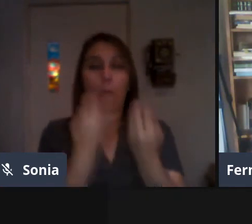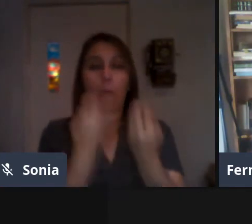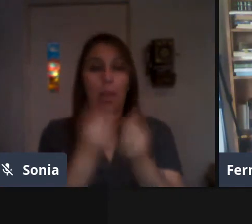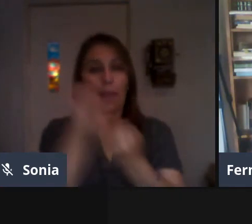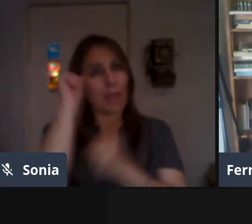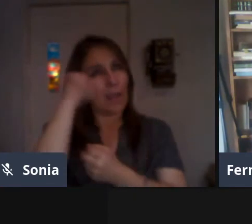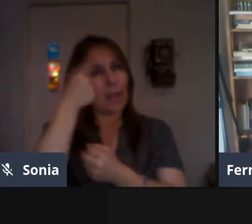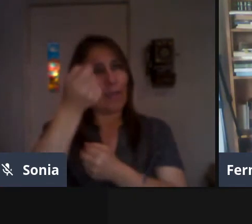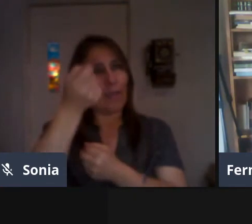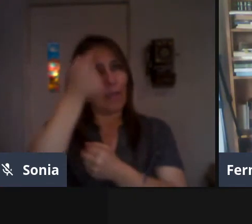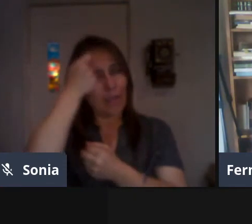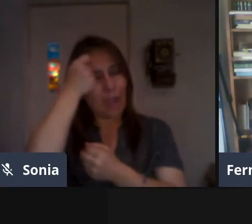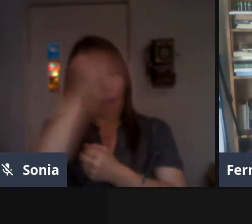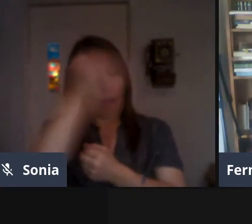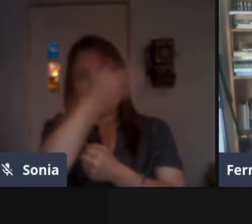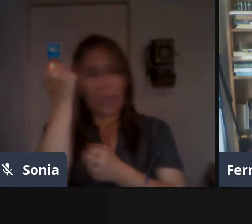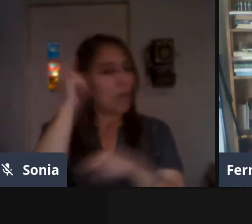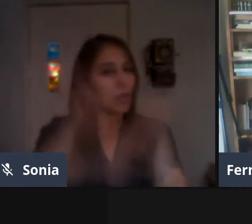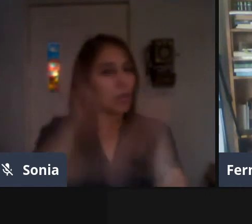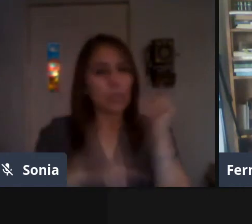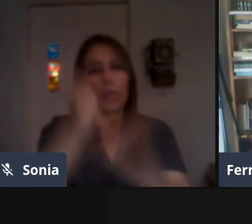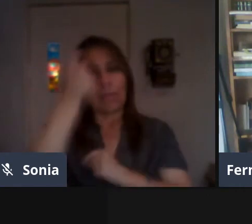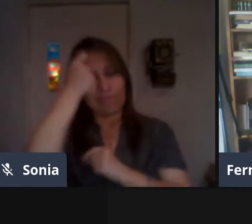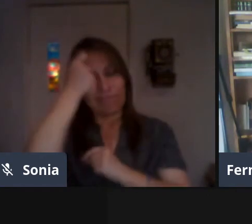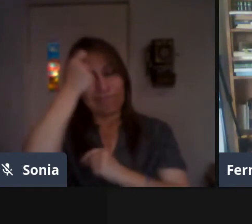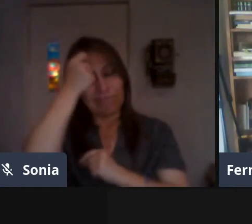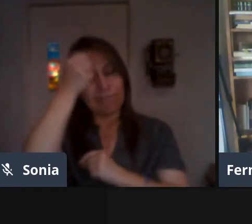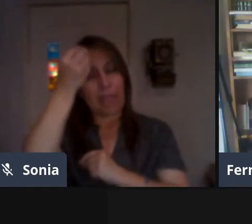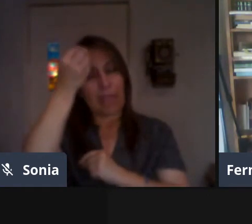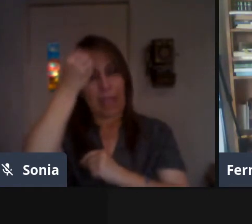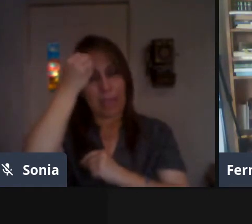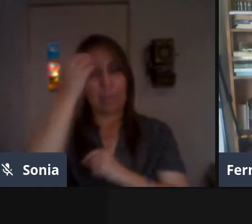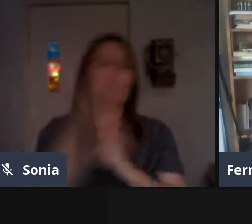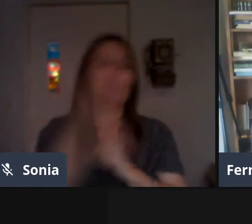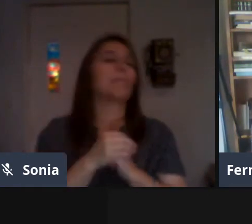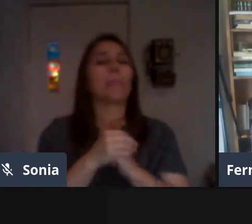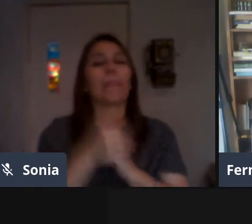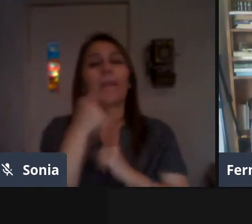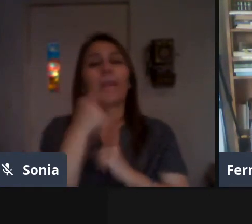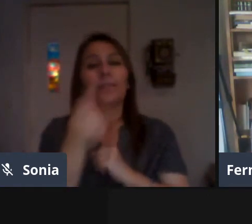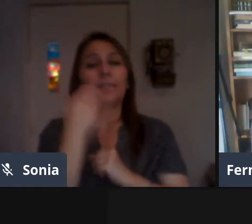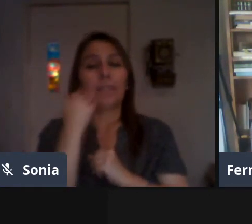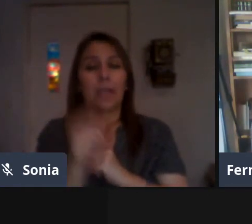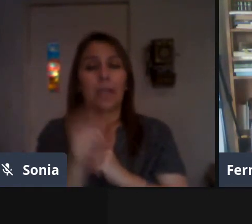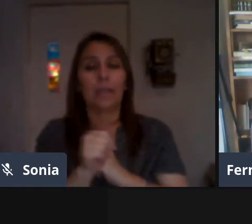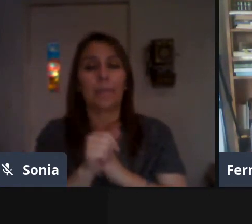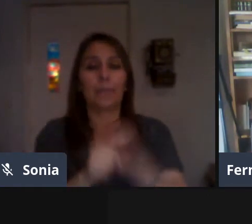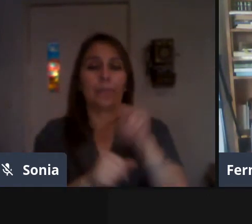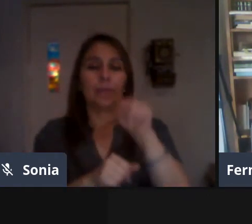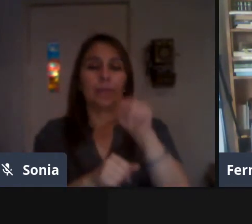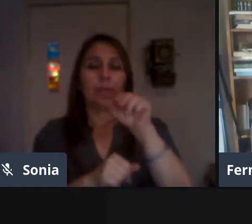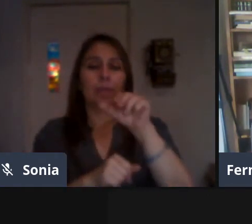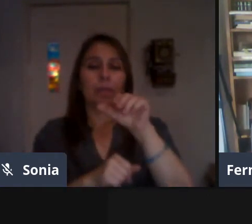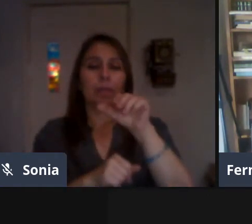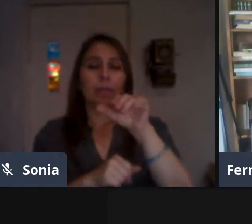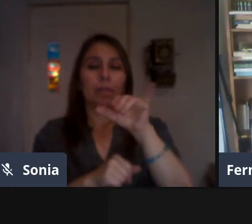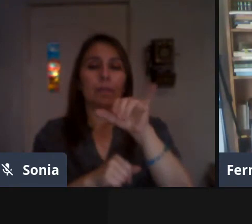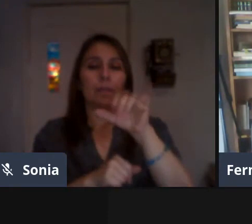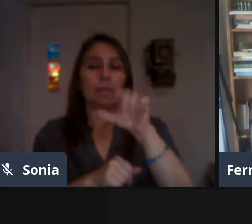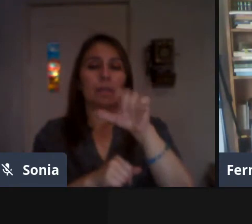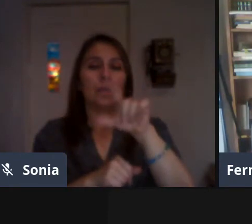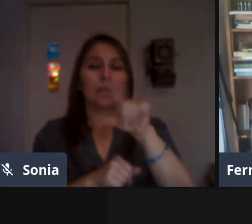no sé si están tengas algo que decir y una réplica que es que un